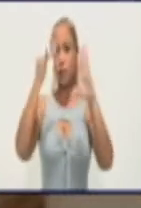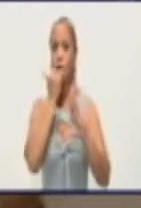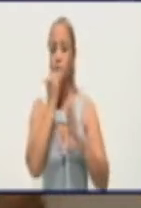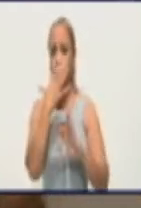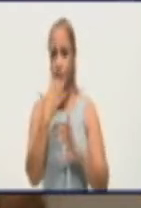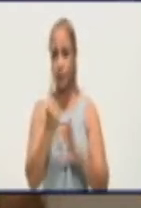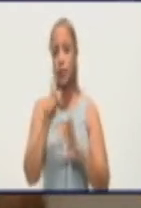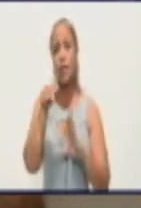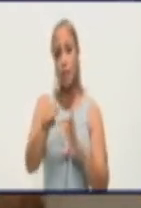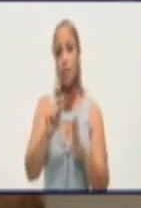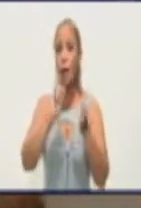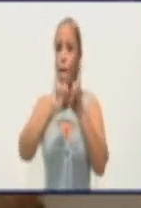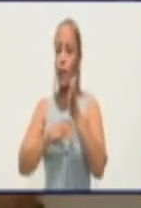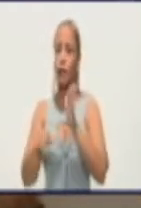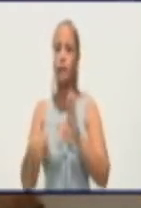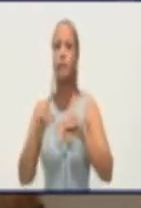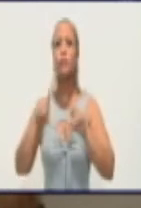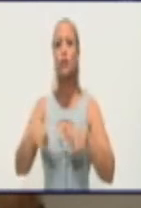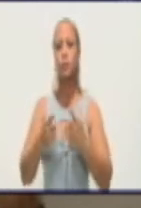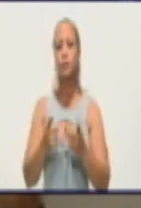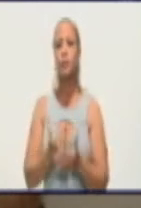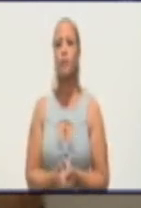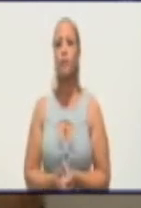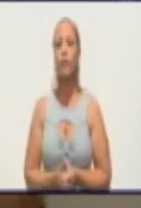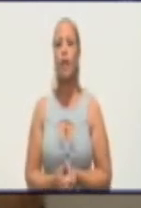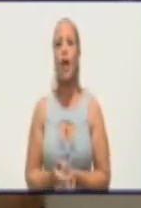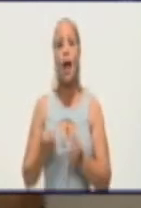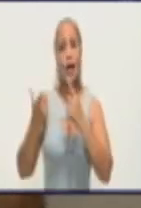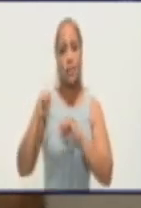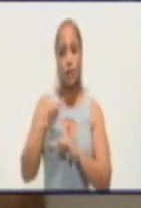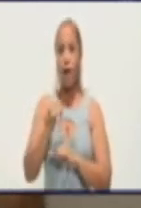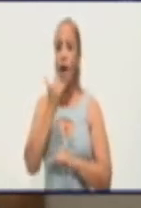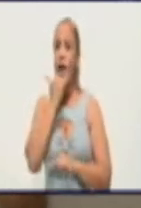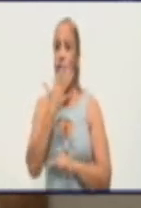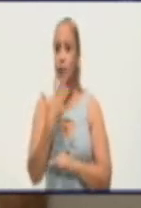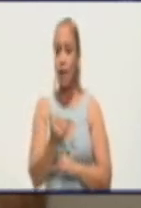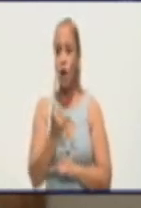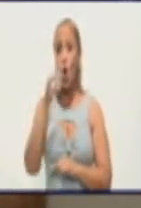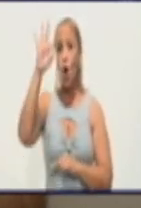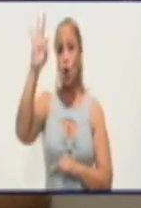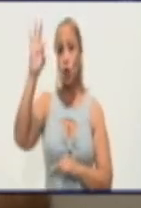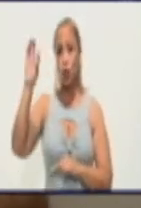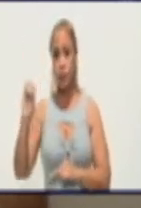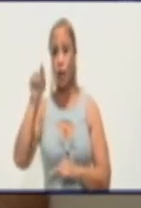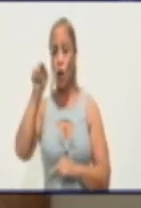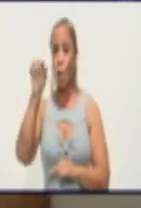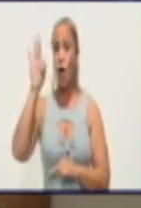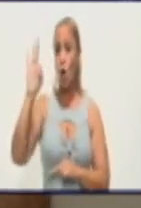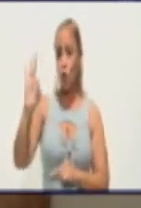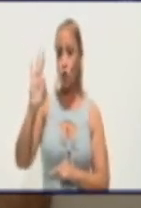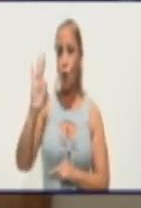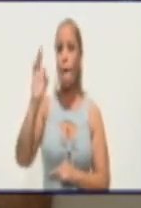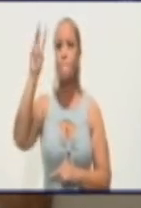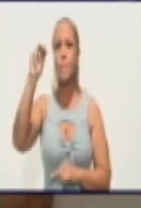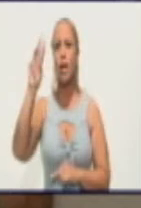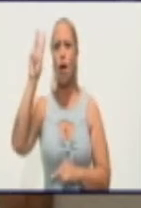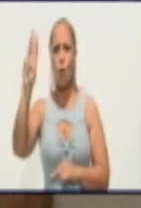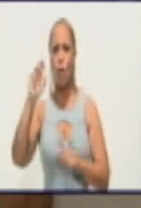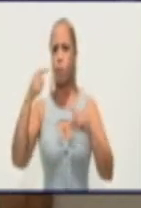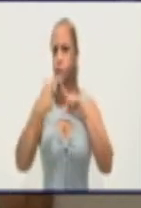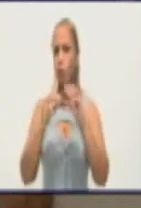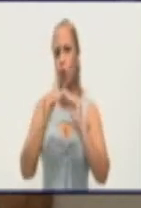que estamos cumpliendo ayer se afectaron 80,8 mega agua durante todo el día a un promedio de